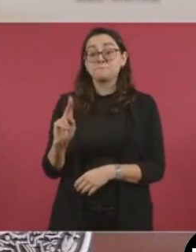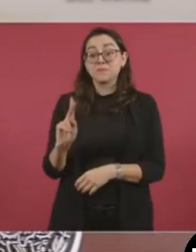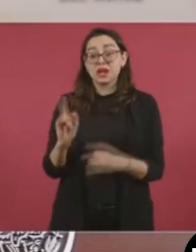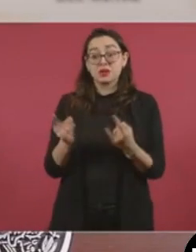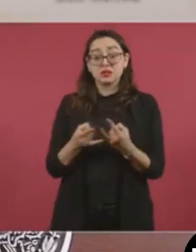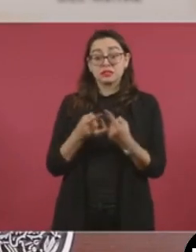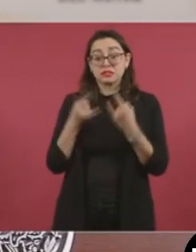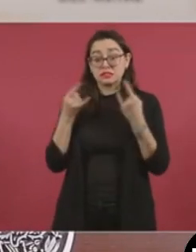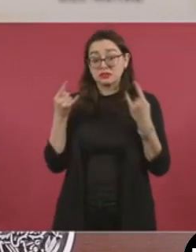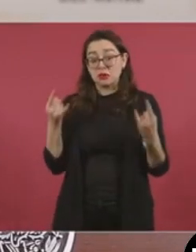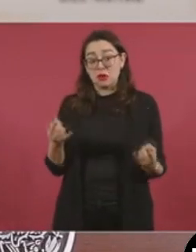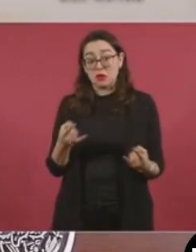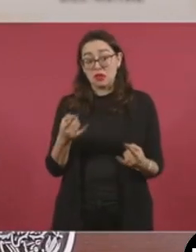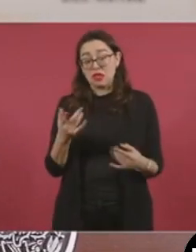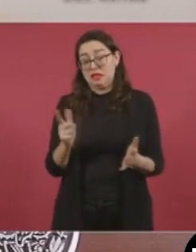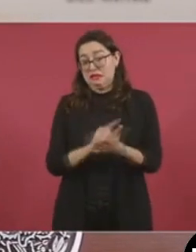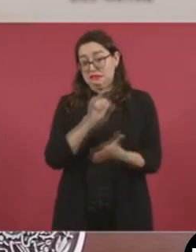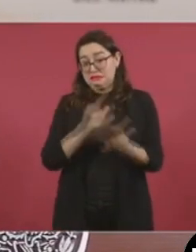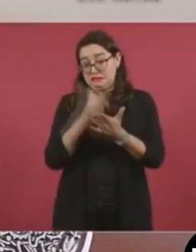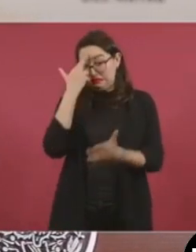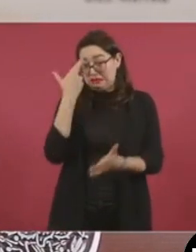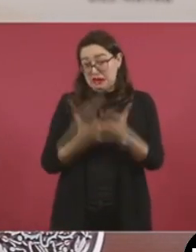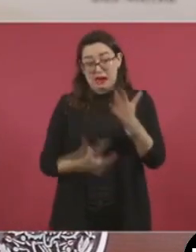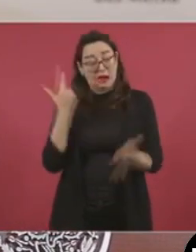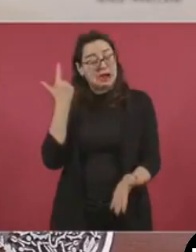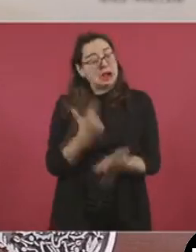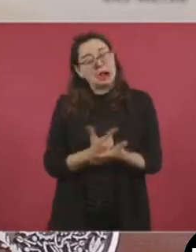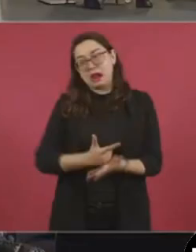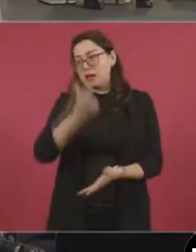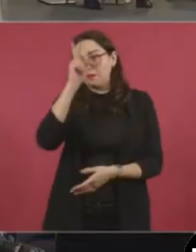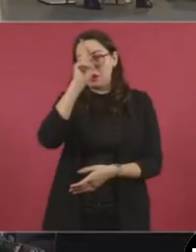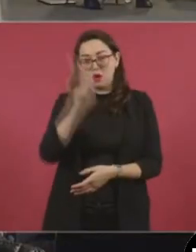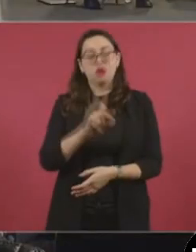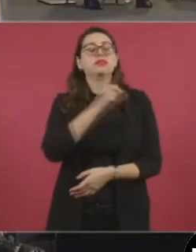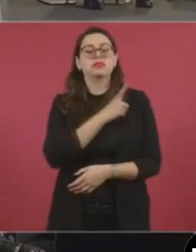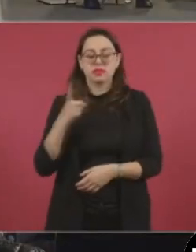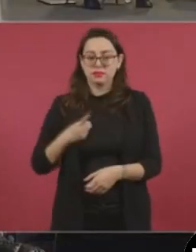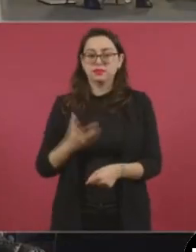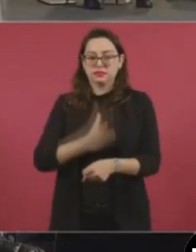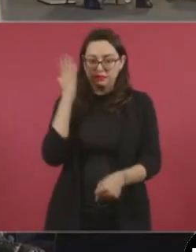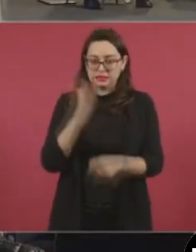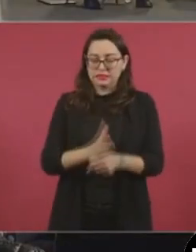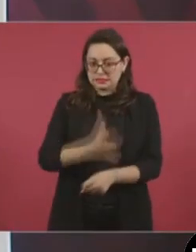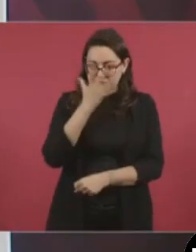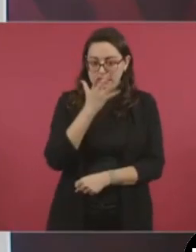así, mucho menos, porque estamos hablando de la estabilidad